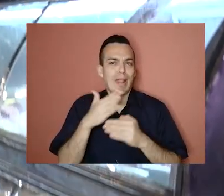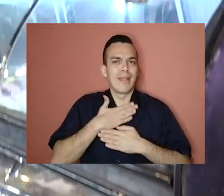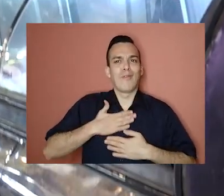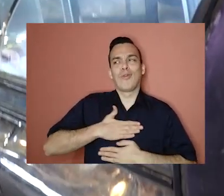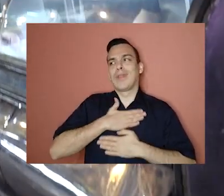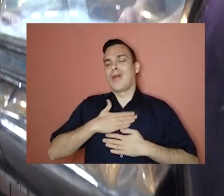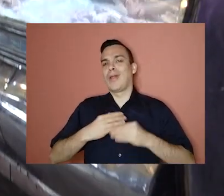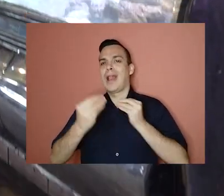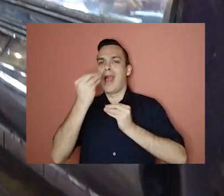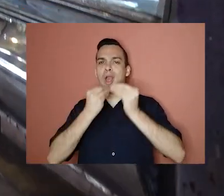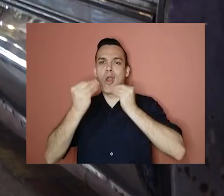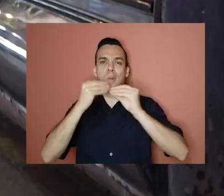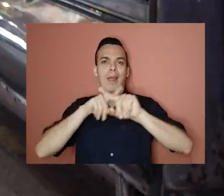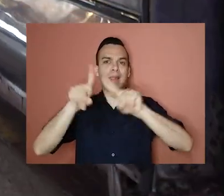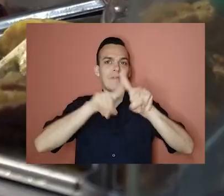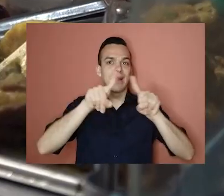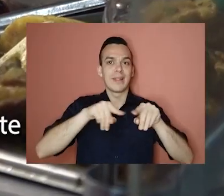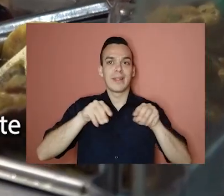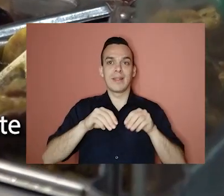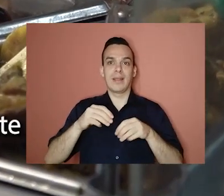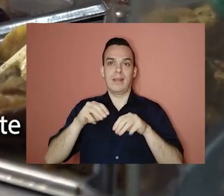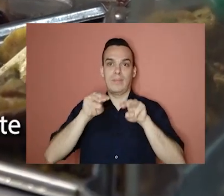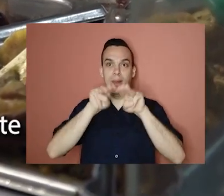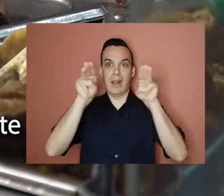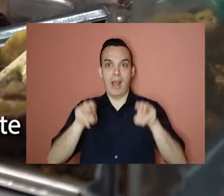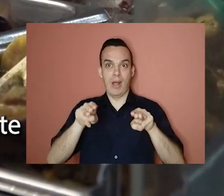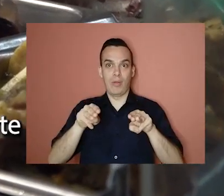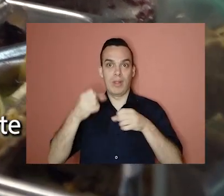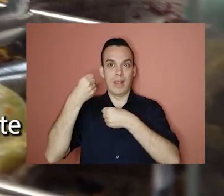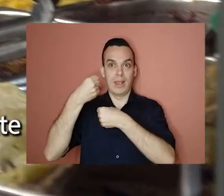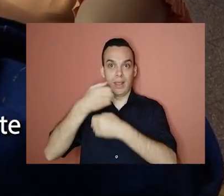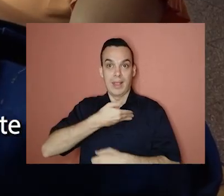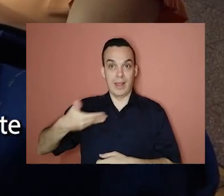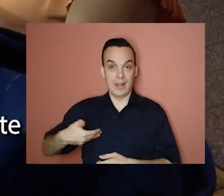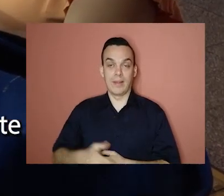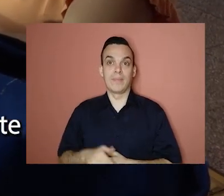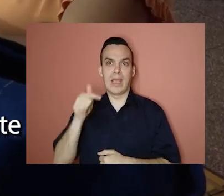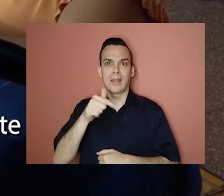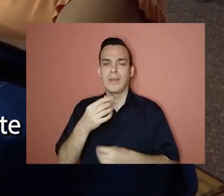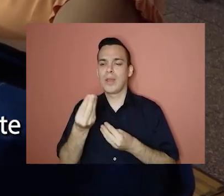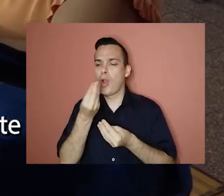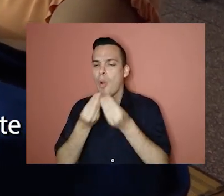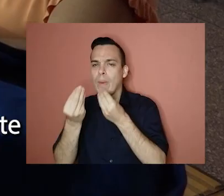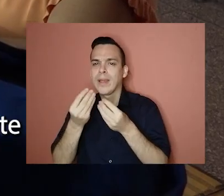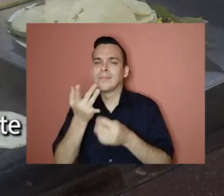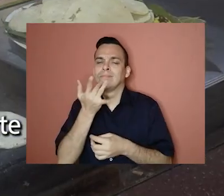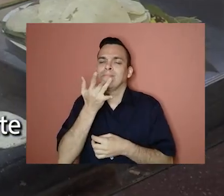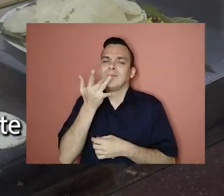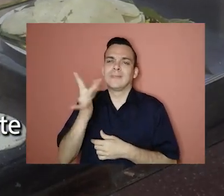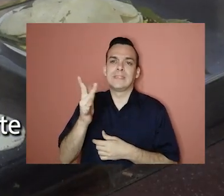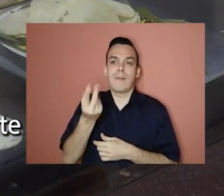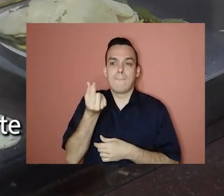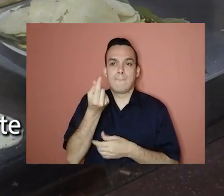variadas comidas del mercado municipal de Heredia? Sin duda, aquí encontrarás platillos típicos realmente deliciosos y